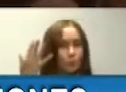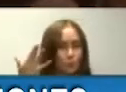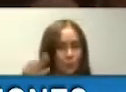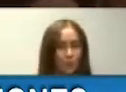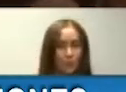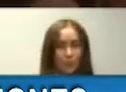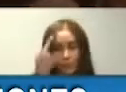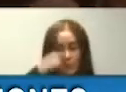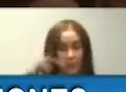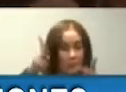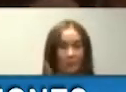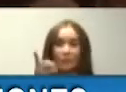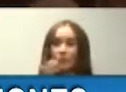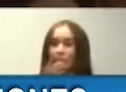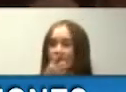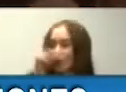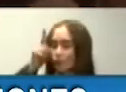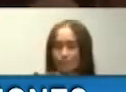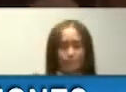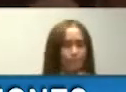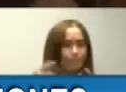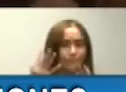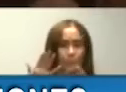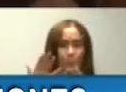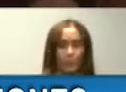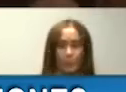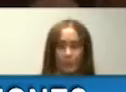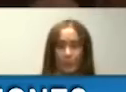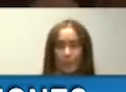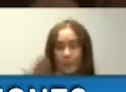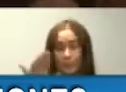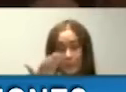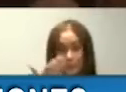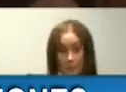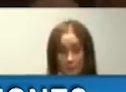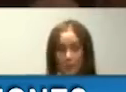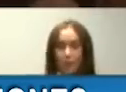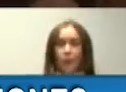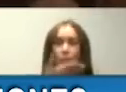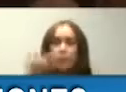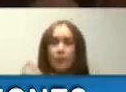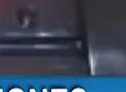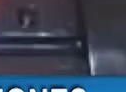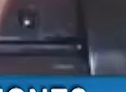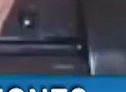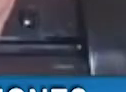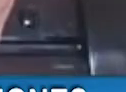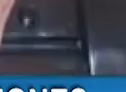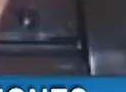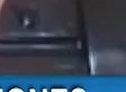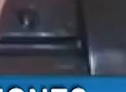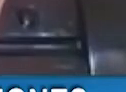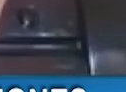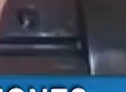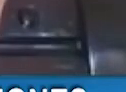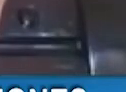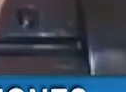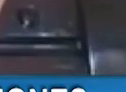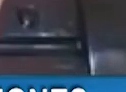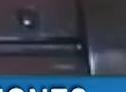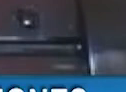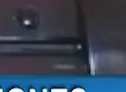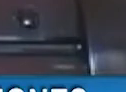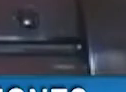una extensión de la UAS en Santo Domingo Este, municipio de la provincia de Santo Domingo. Los reformistas señalan otras fuentes para buscar